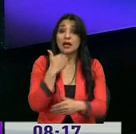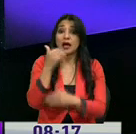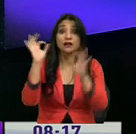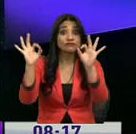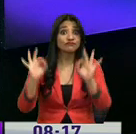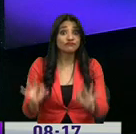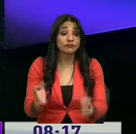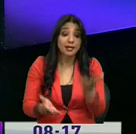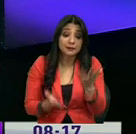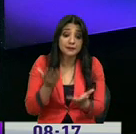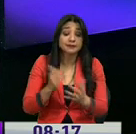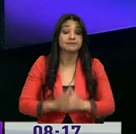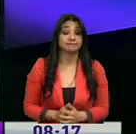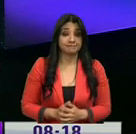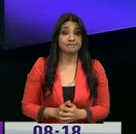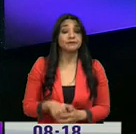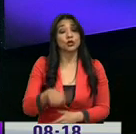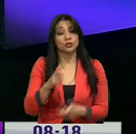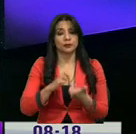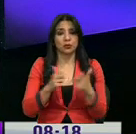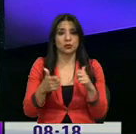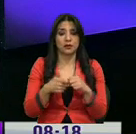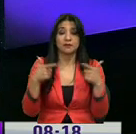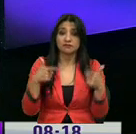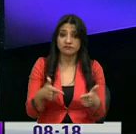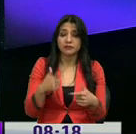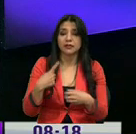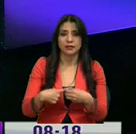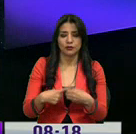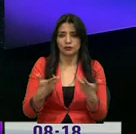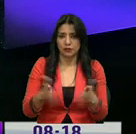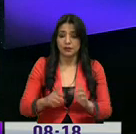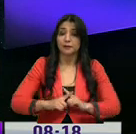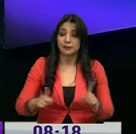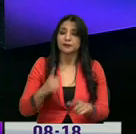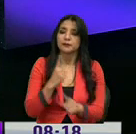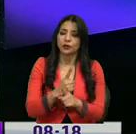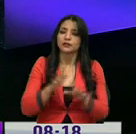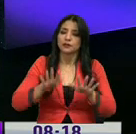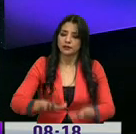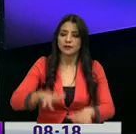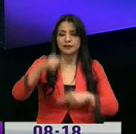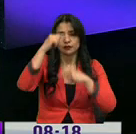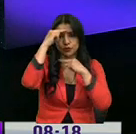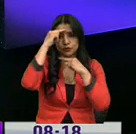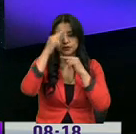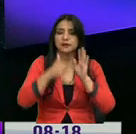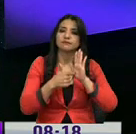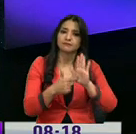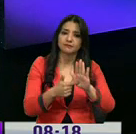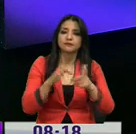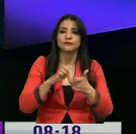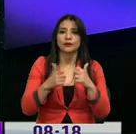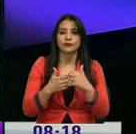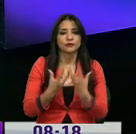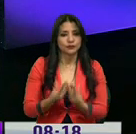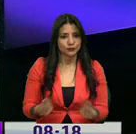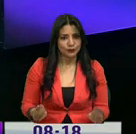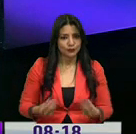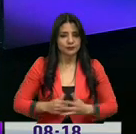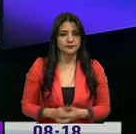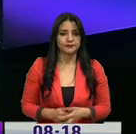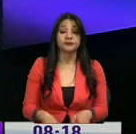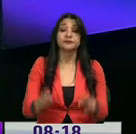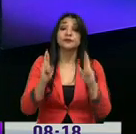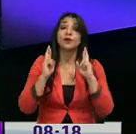también. Es otro problema. No miramos el crecimiento de la ciudad. Pero para eso estamos nosotros, para hacer evidente lo que el resto no ve.